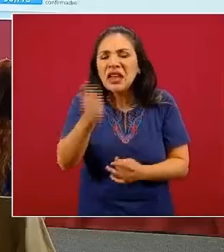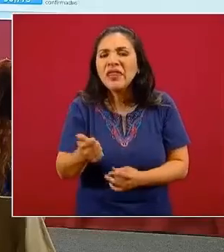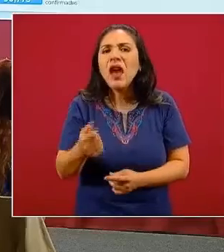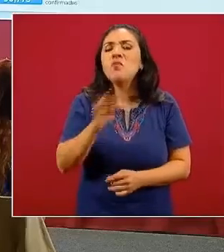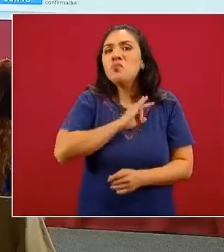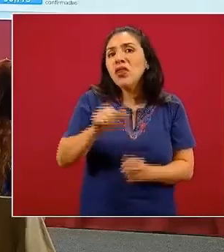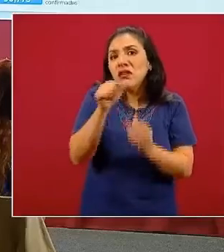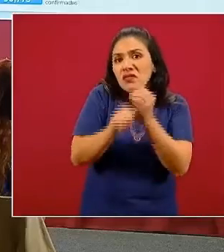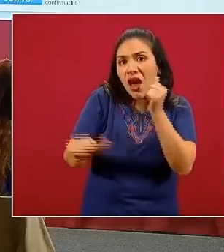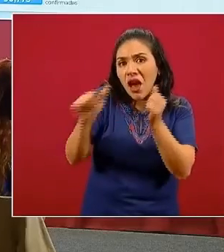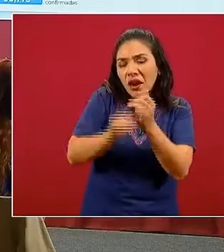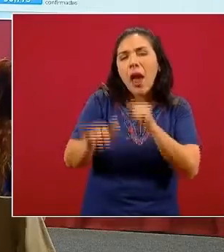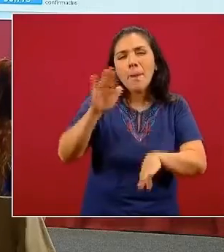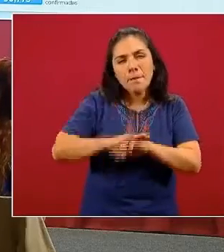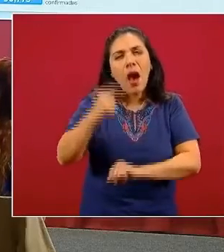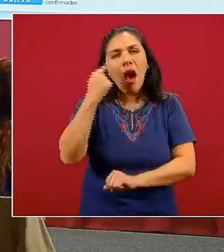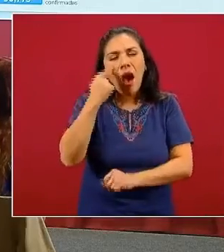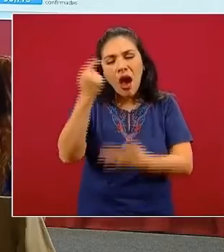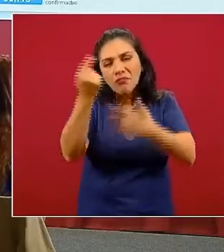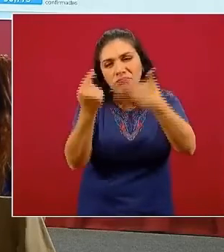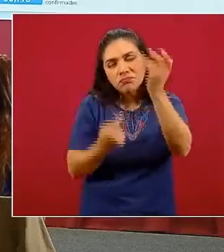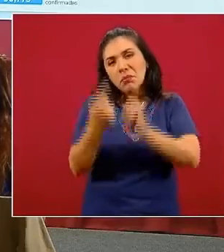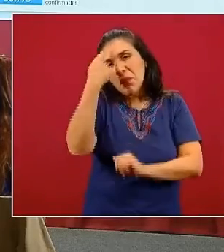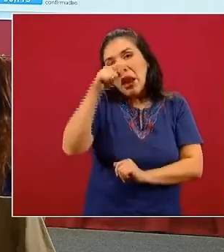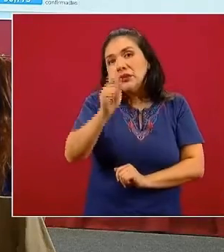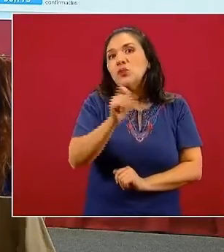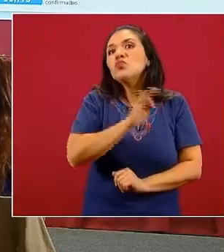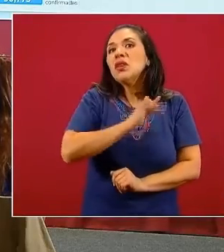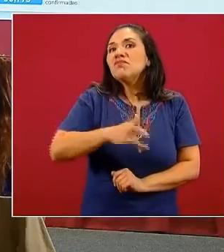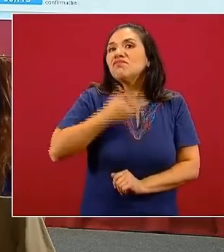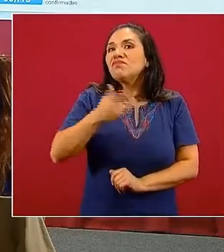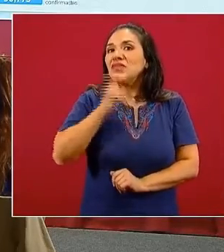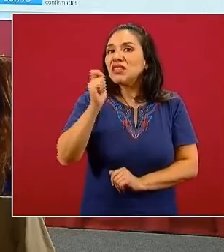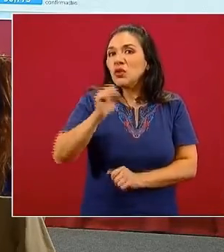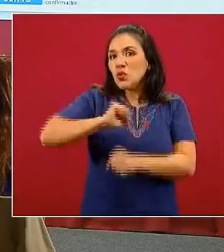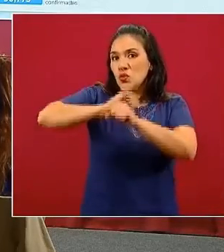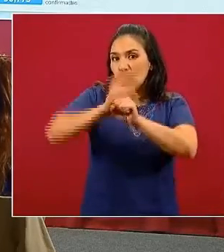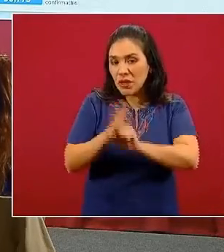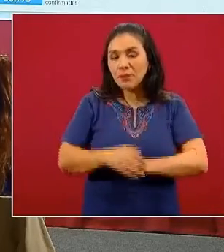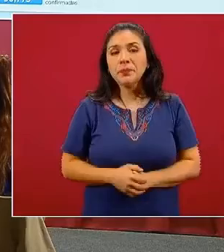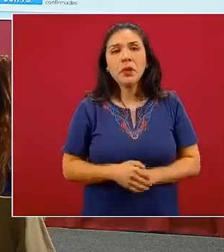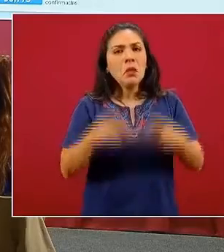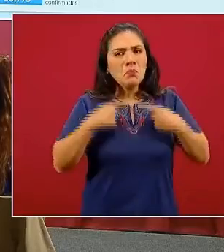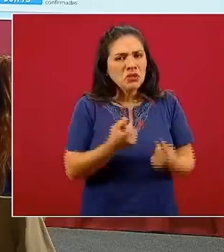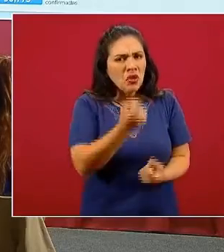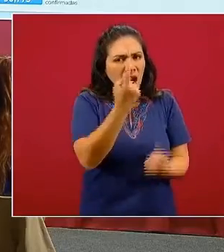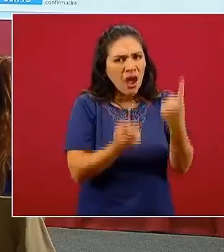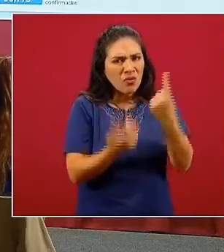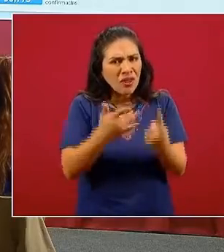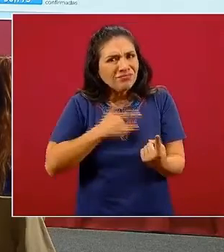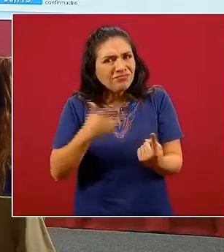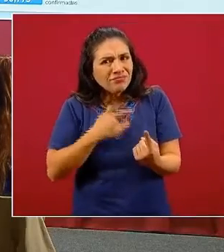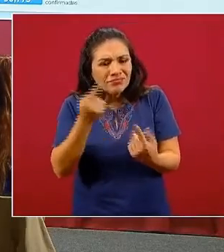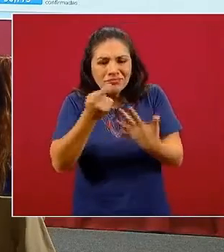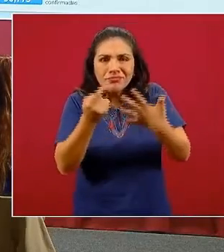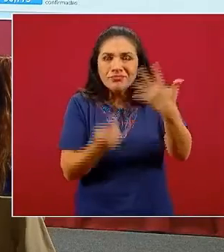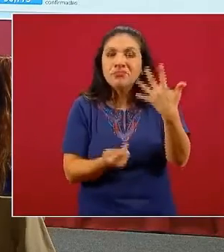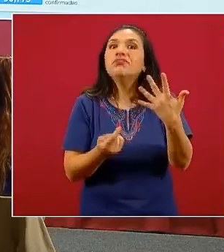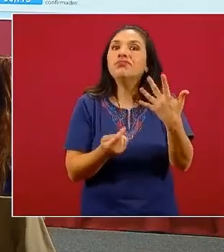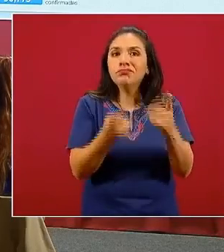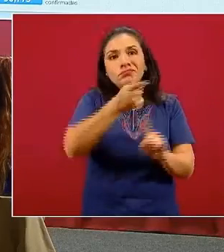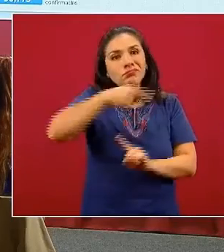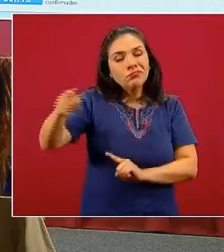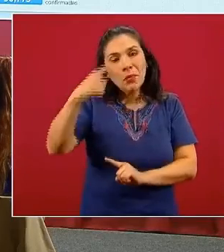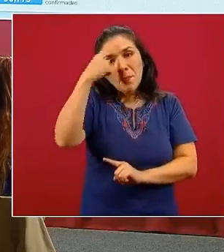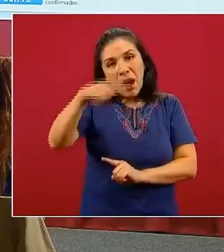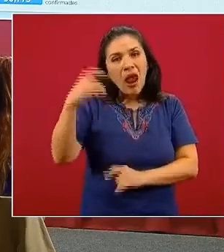generales de la forma inicial de COVID-19. Personas que han tenido estos síntomas, se les han hecho estudios de laboratorio